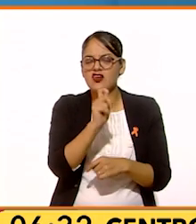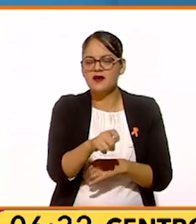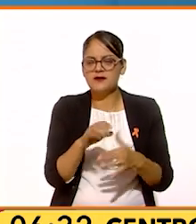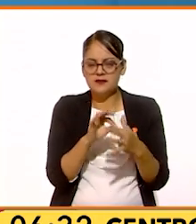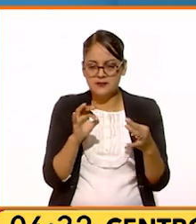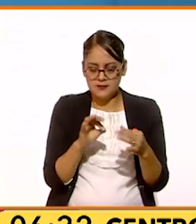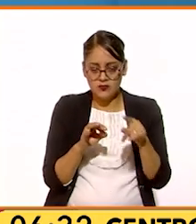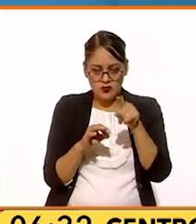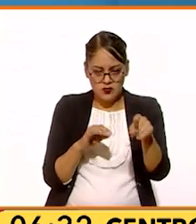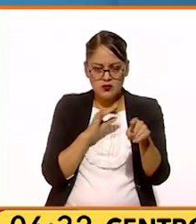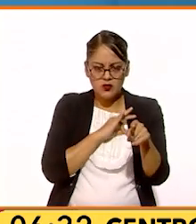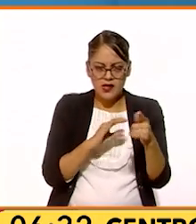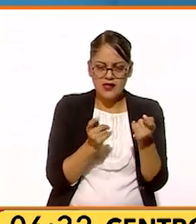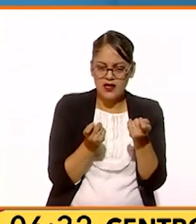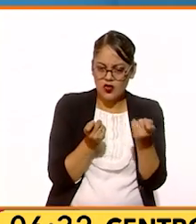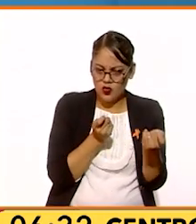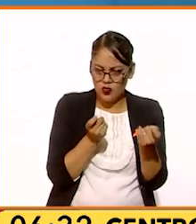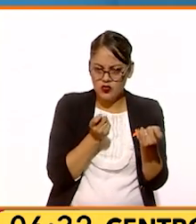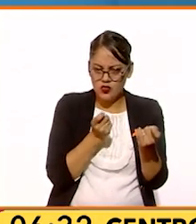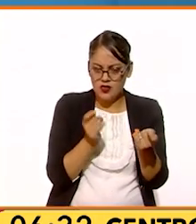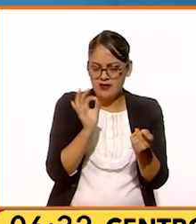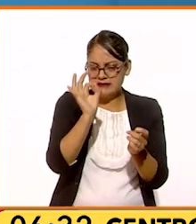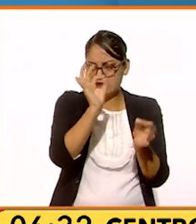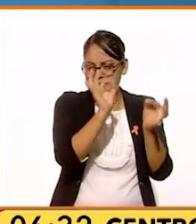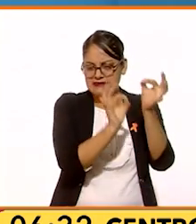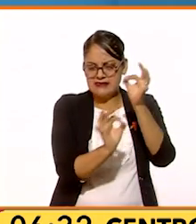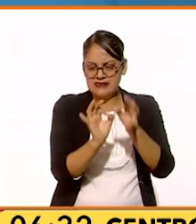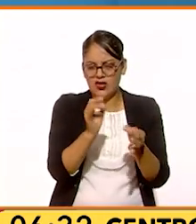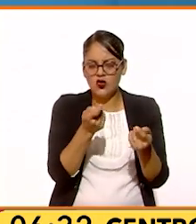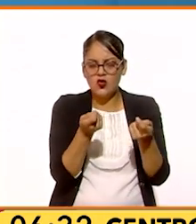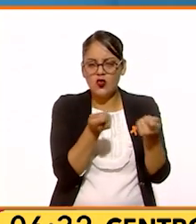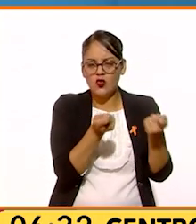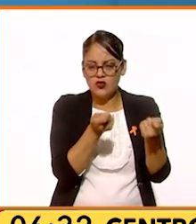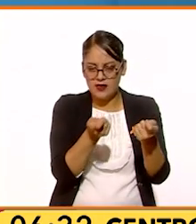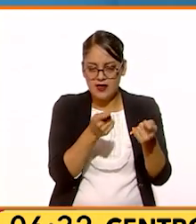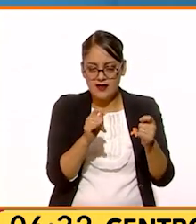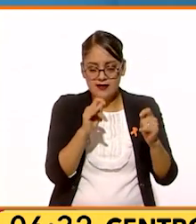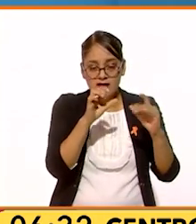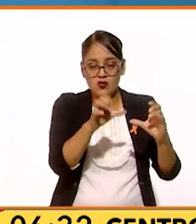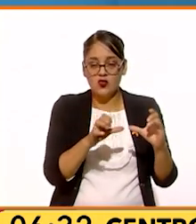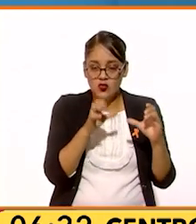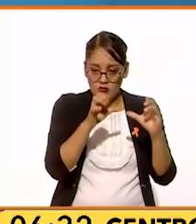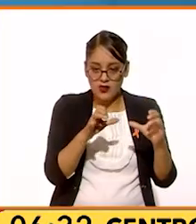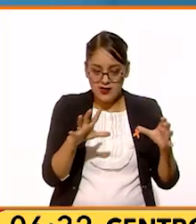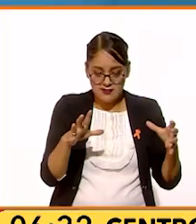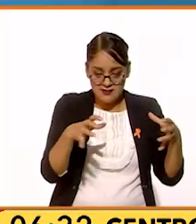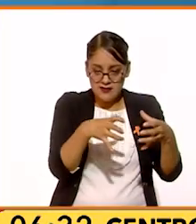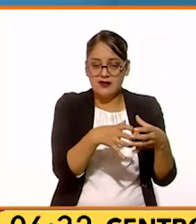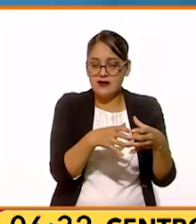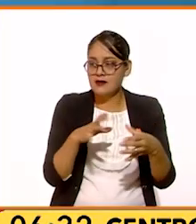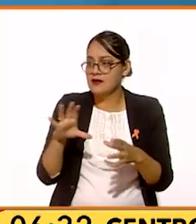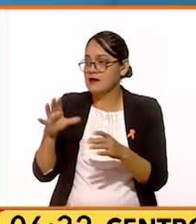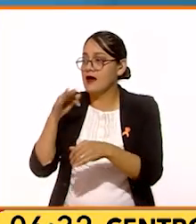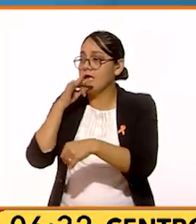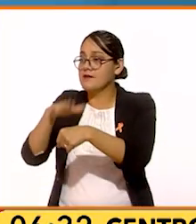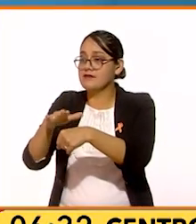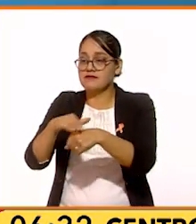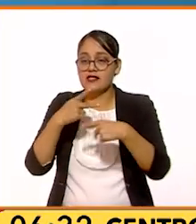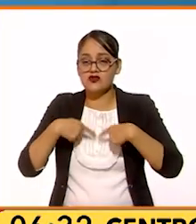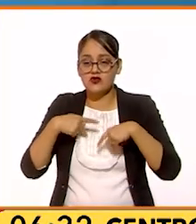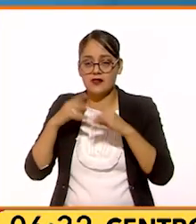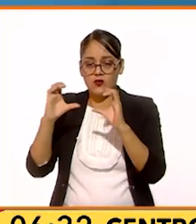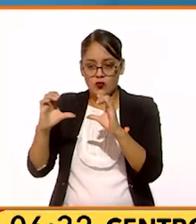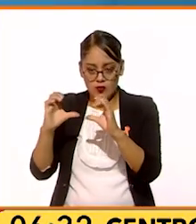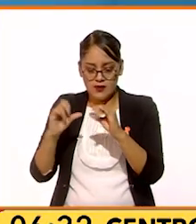hacer acciones de control integral del mosquito, es decir, el control de criaderos de mosquitos, el alertamiento a la comunidad,